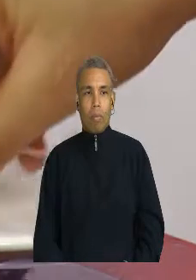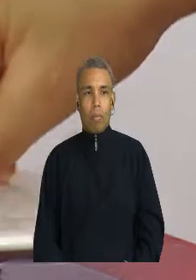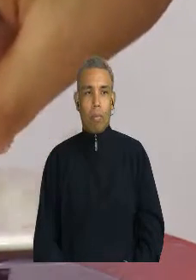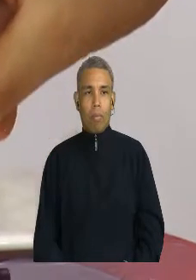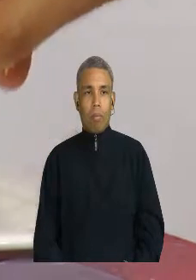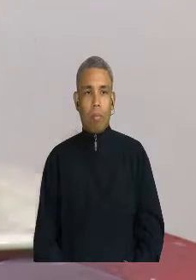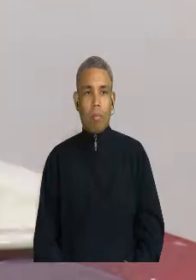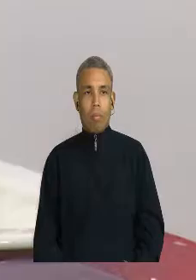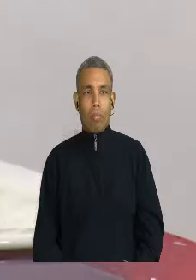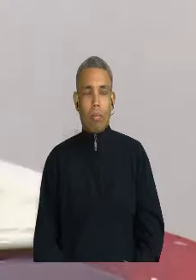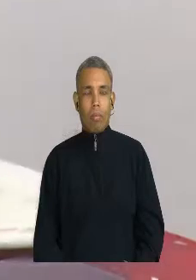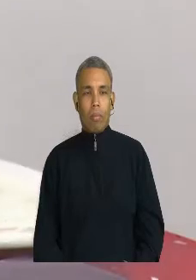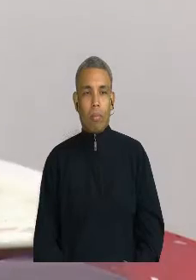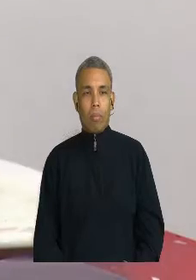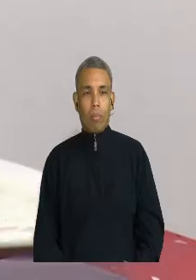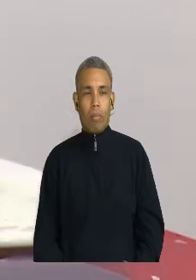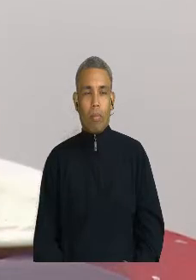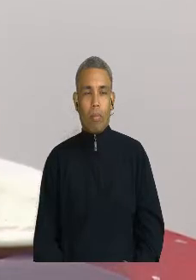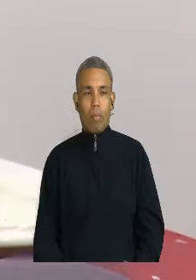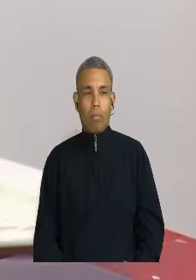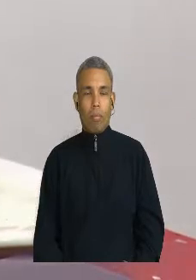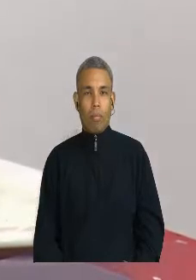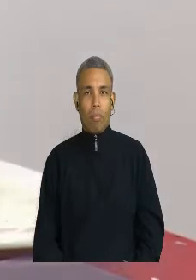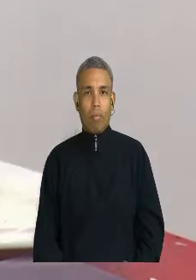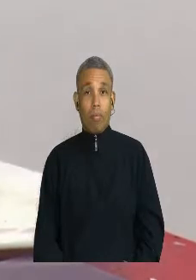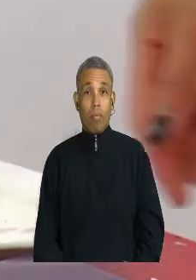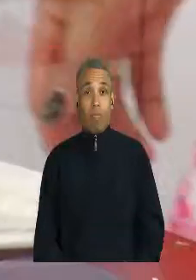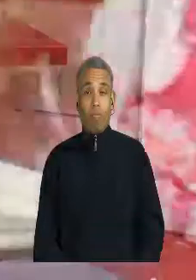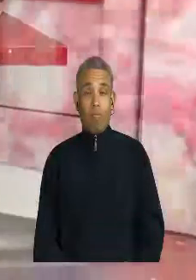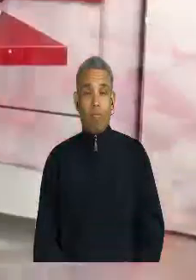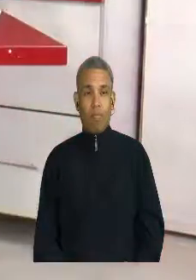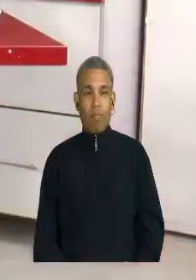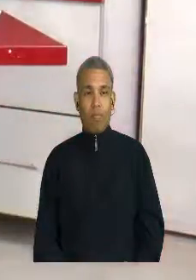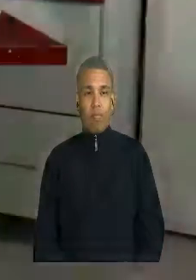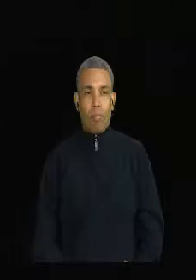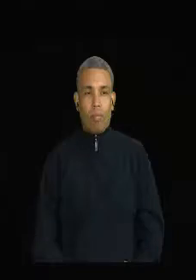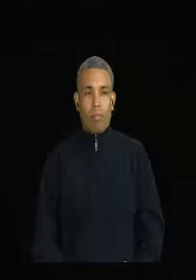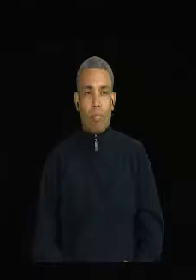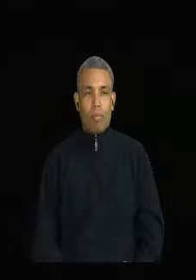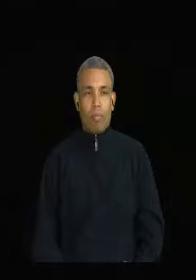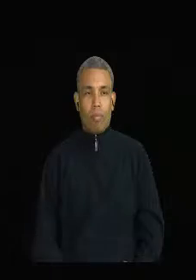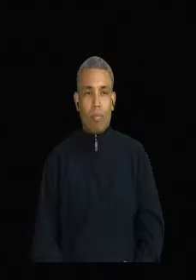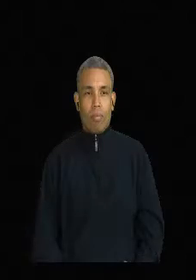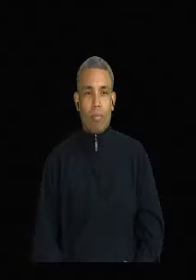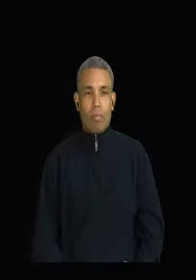vermicelli, así como para darle vida a nuestro